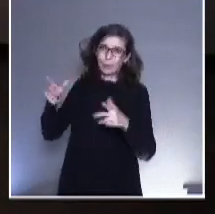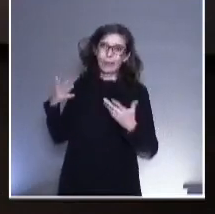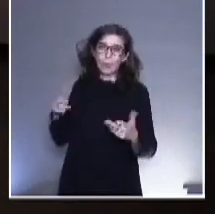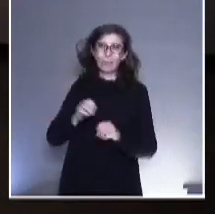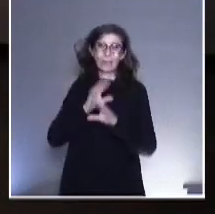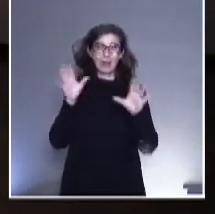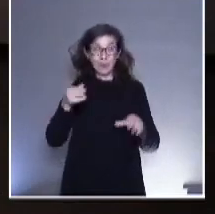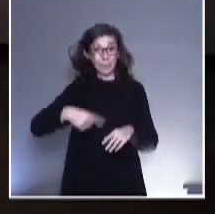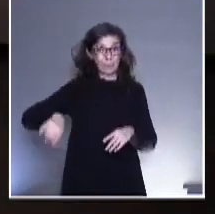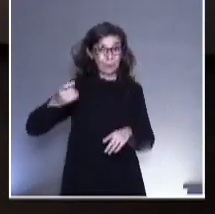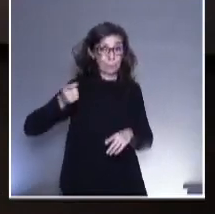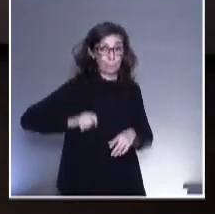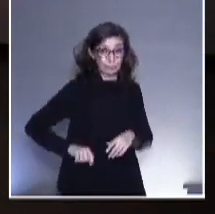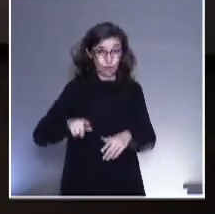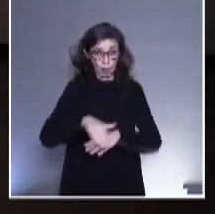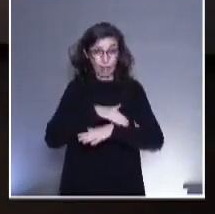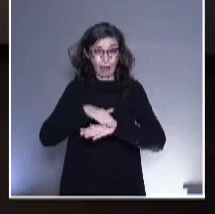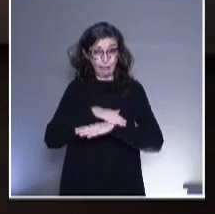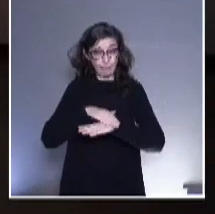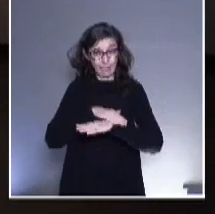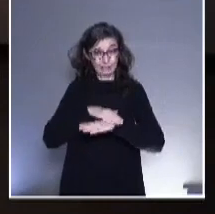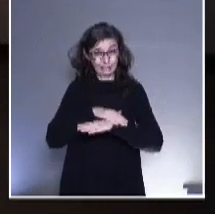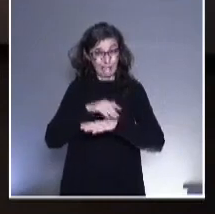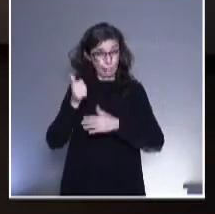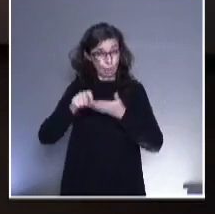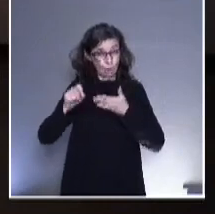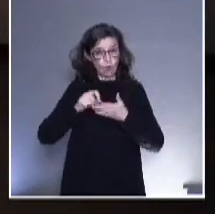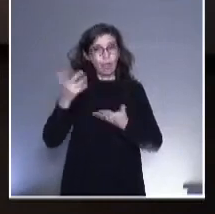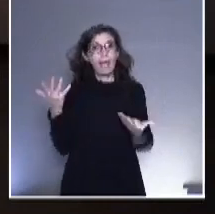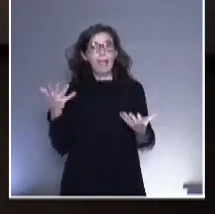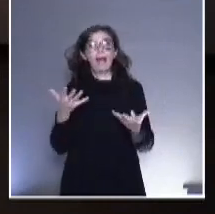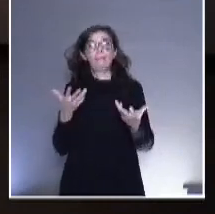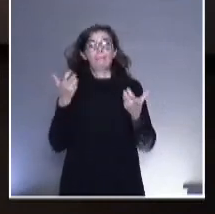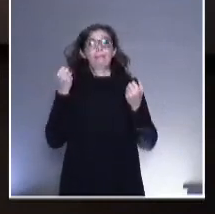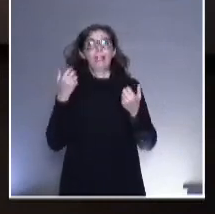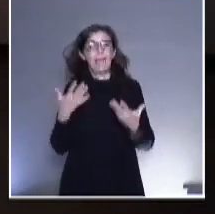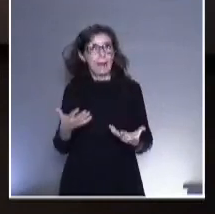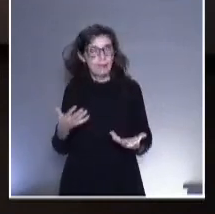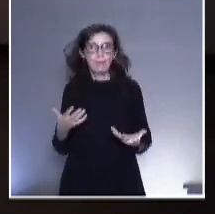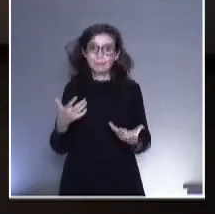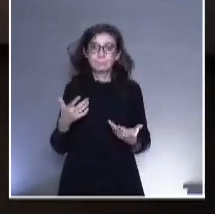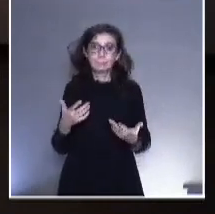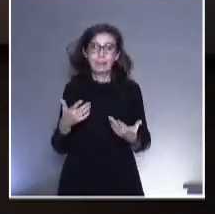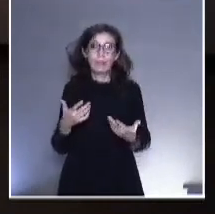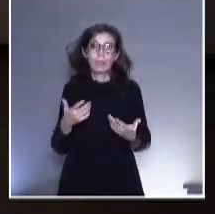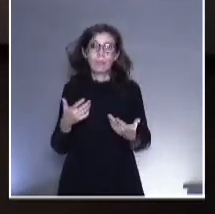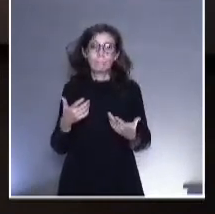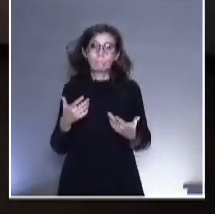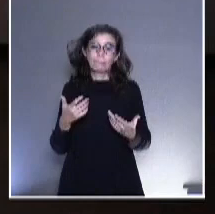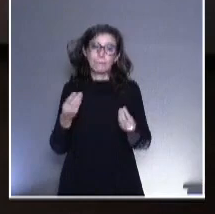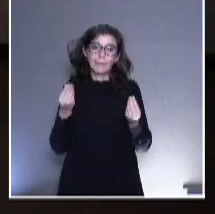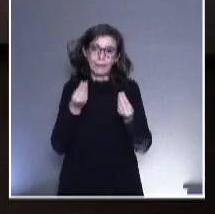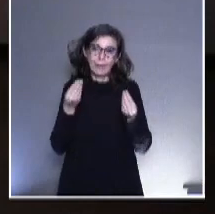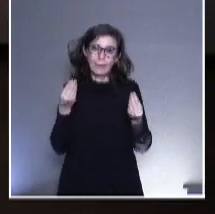los profesionales de la administración entran en, y con gran solvencia, por otro lado,